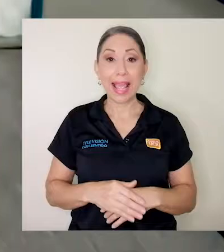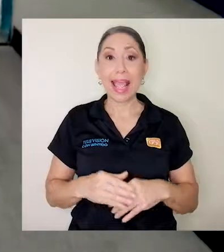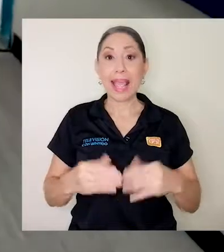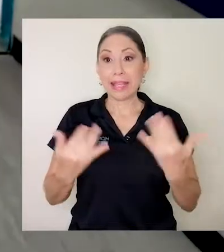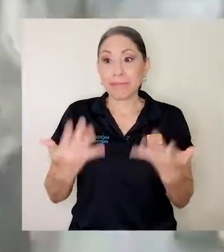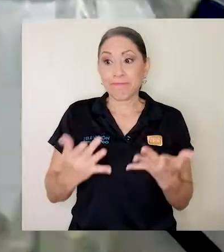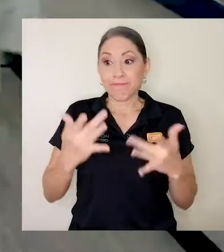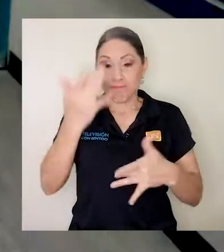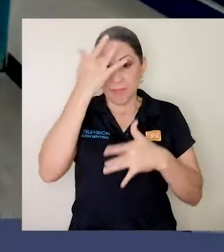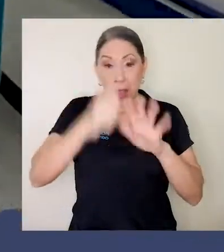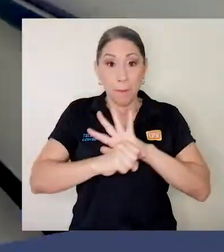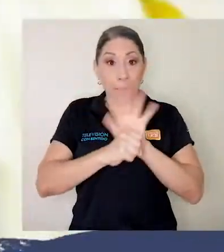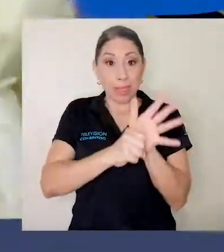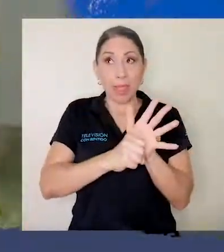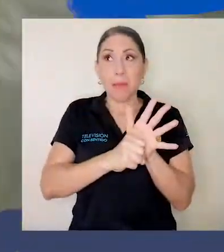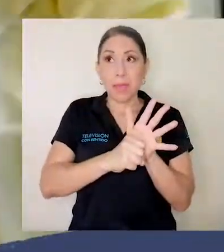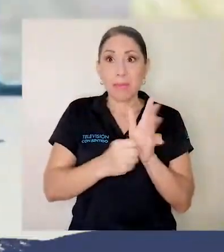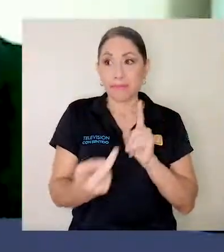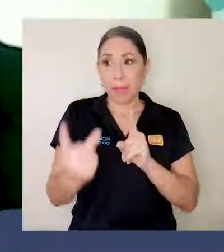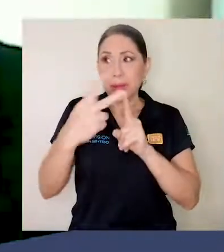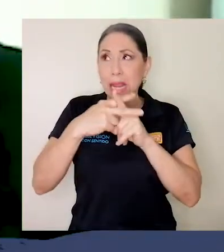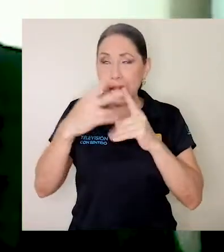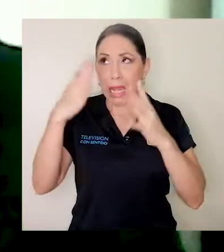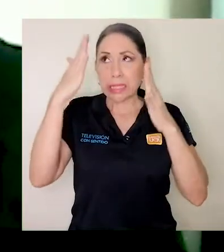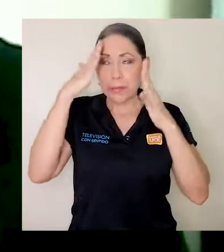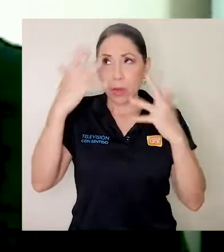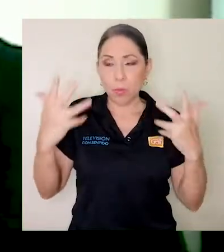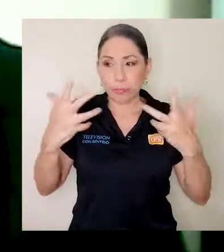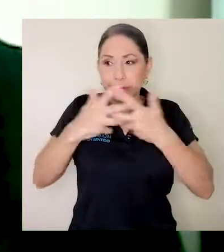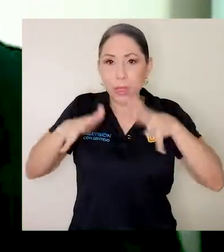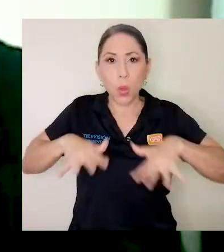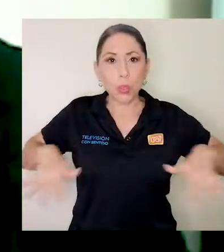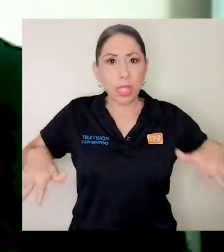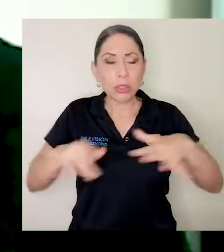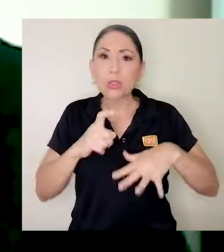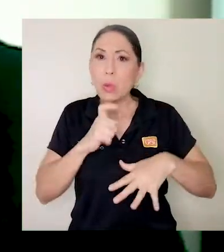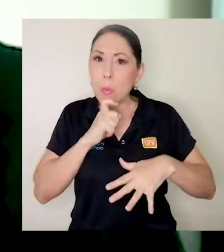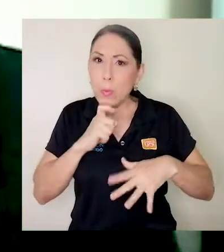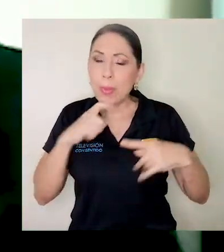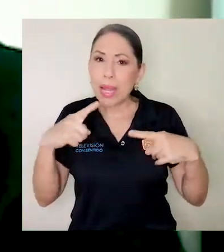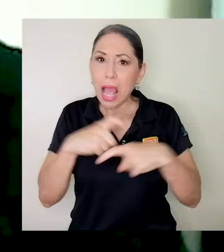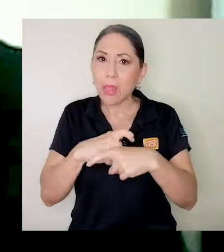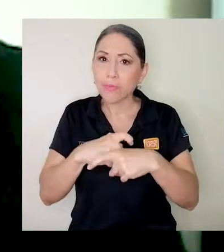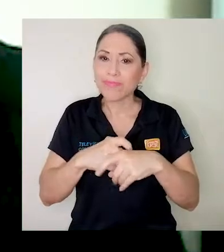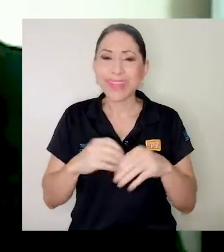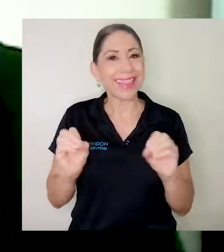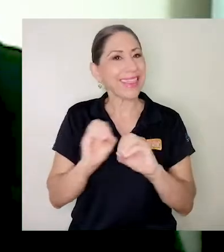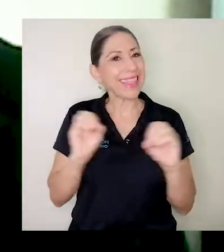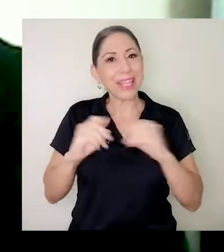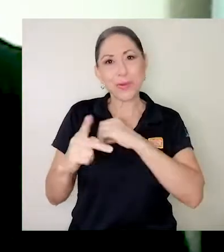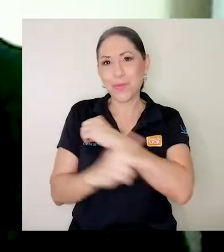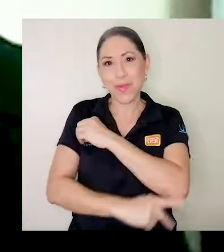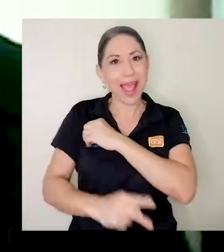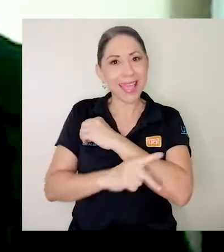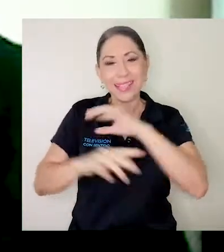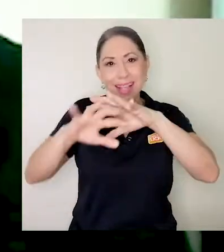la pandemia en contexto es bastante complicado porque, primero, ningún país del mundo está preparado